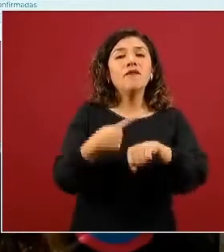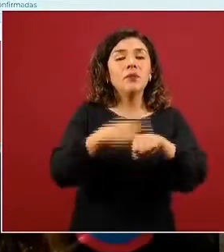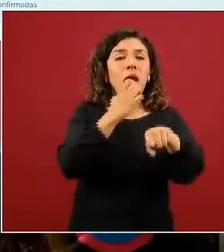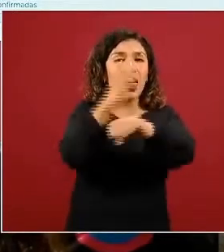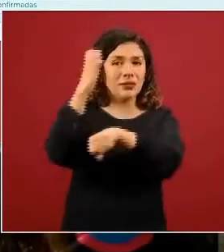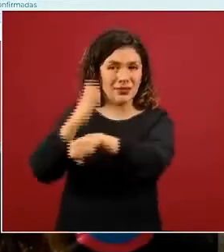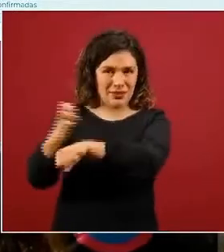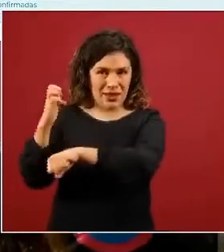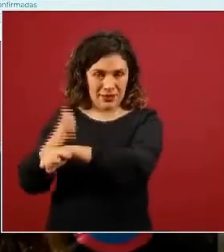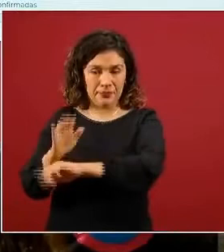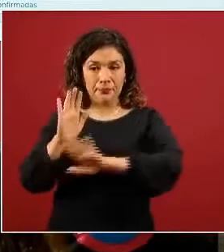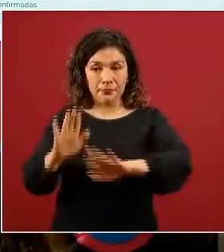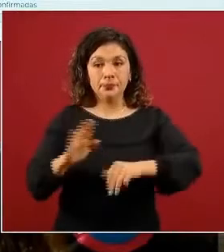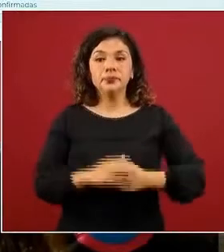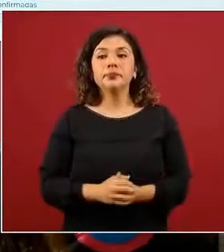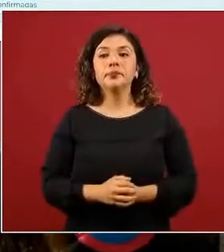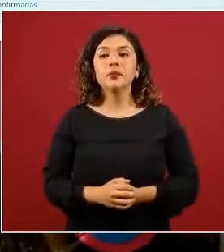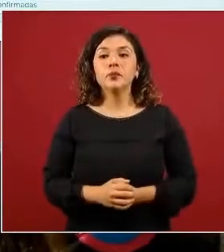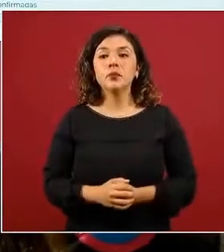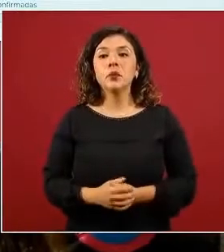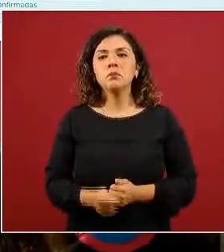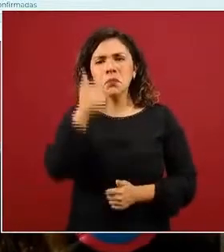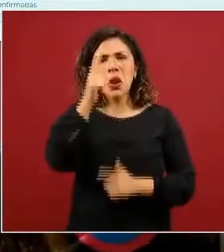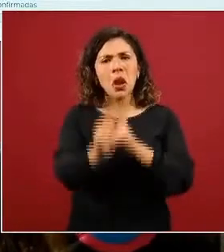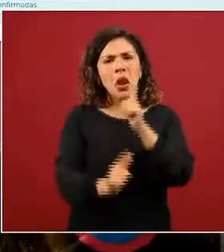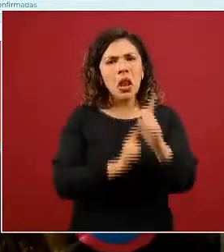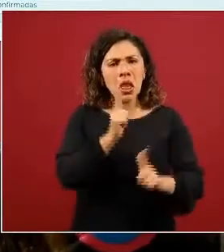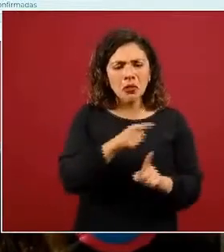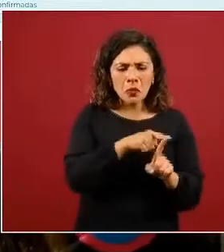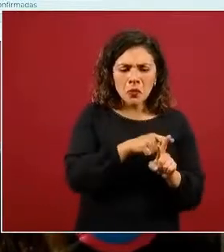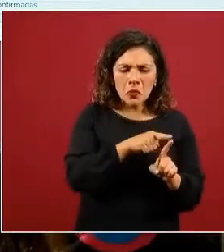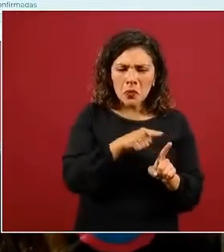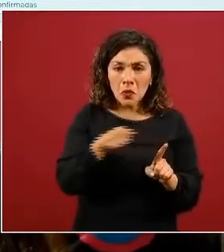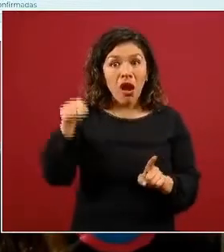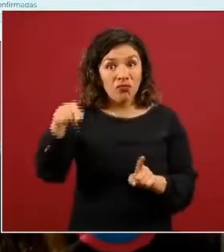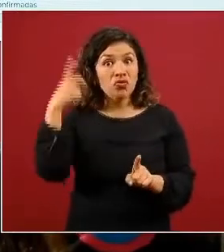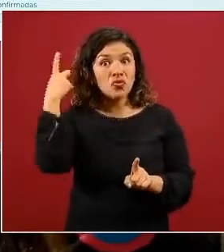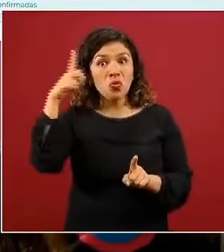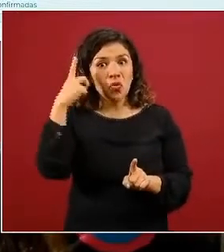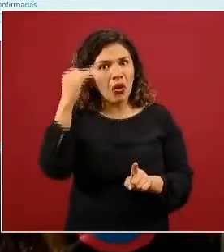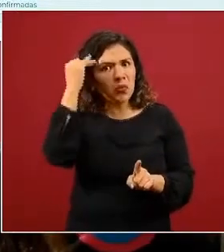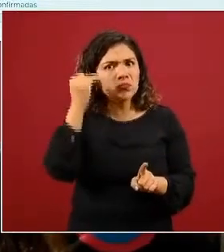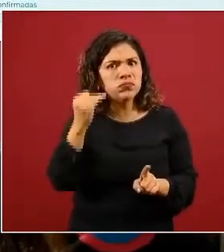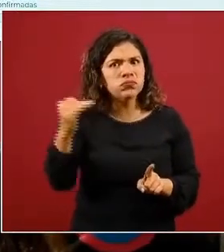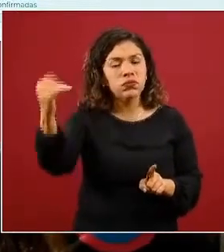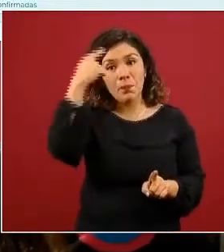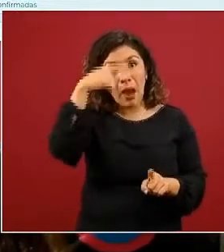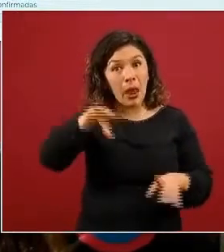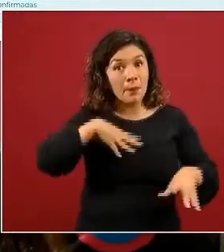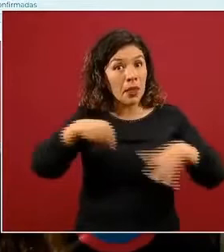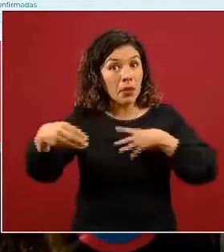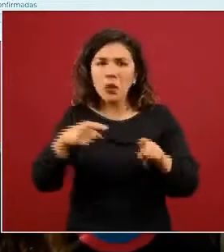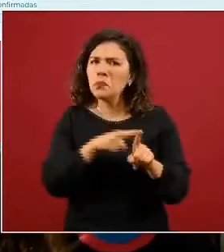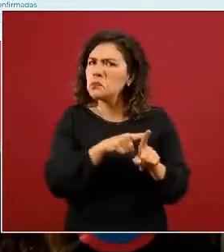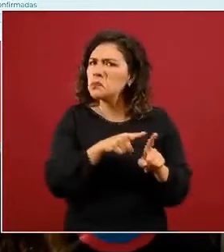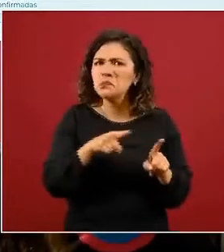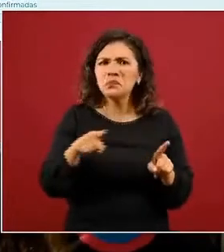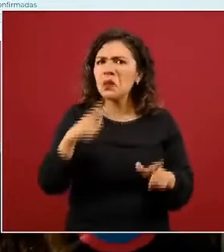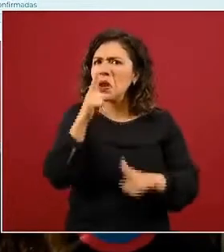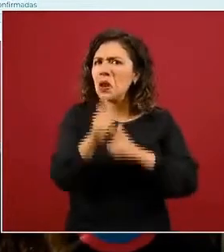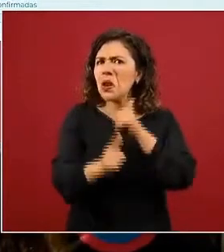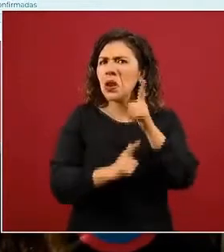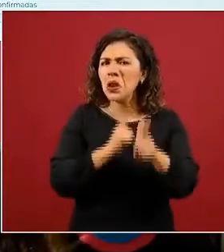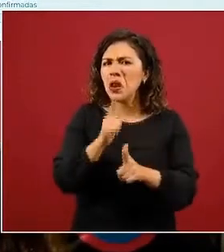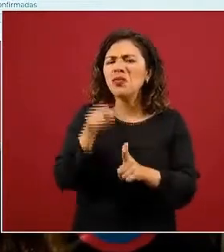entidades federativas. Tenemos un ascenso lento. Durango tardó en entrar en la parte de progresión.